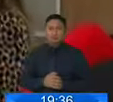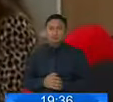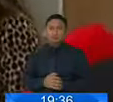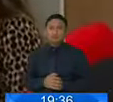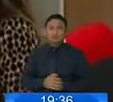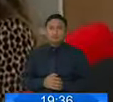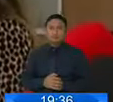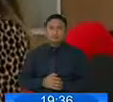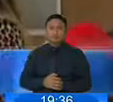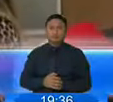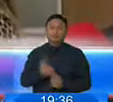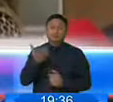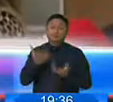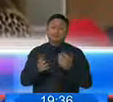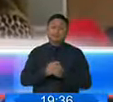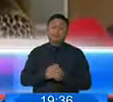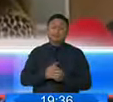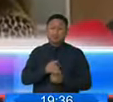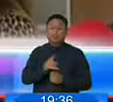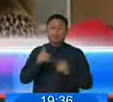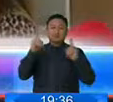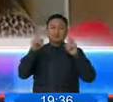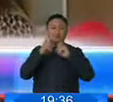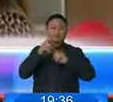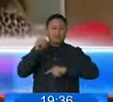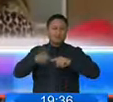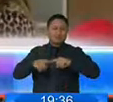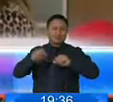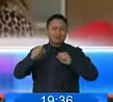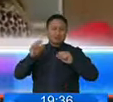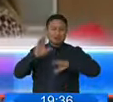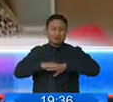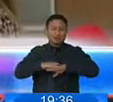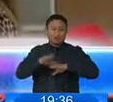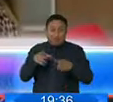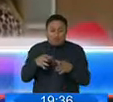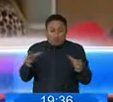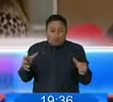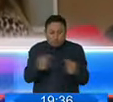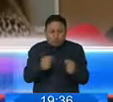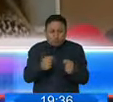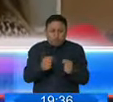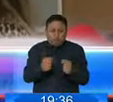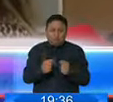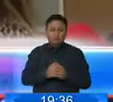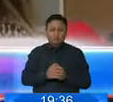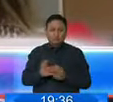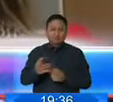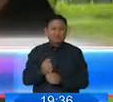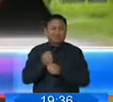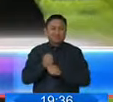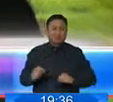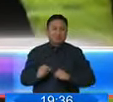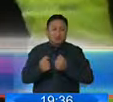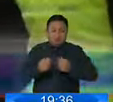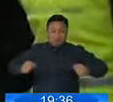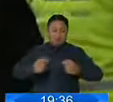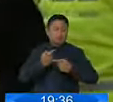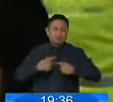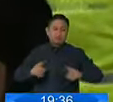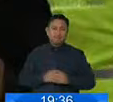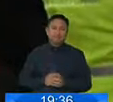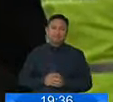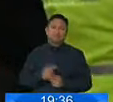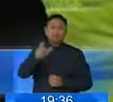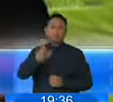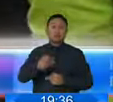sido difícil que hubiese podido abrir el avión, puesto que está presurizado por dentro y es imposible que la puerta se abra. El personal a